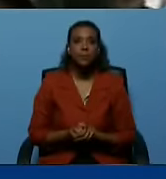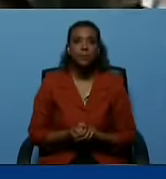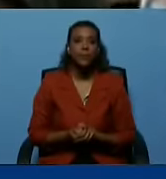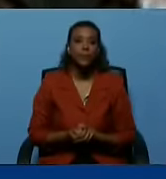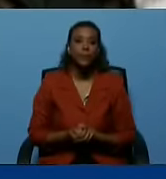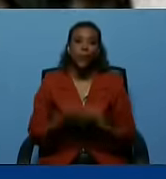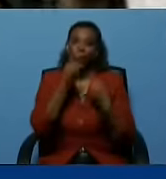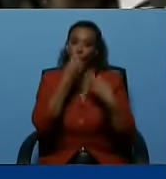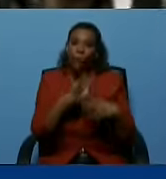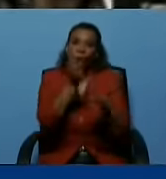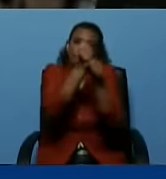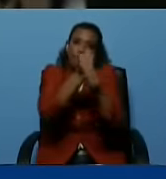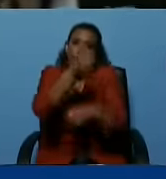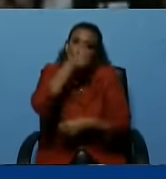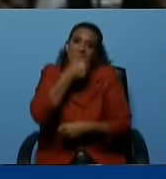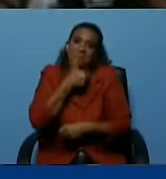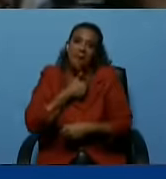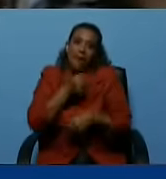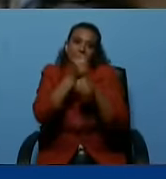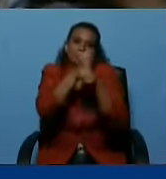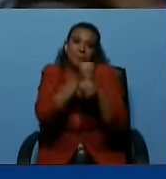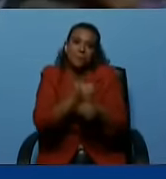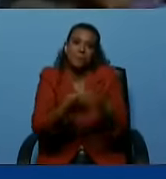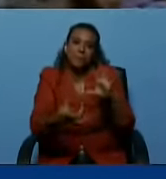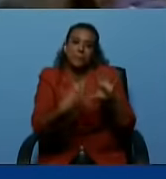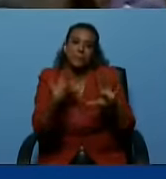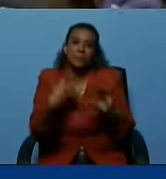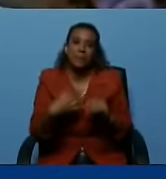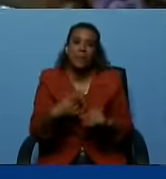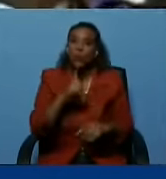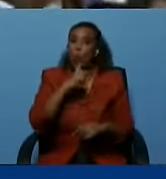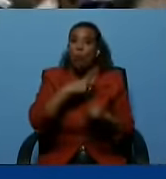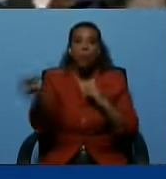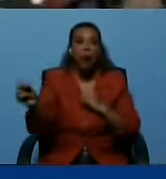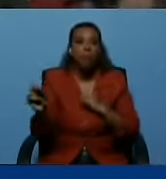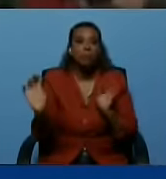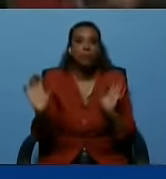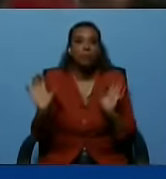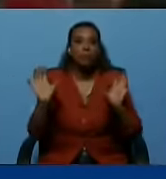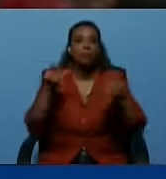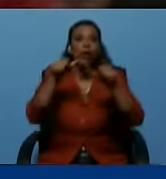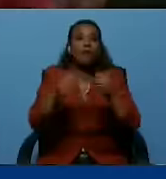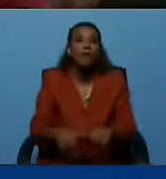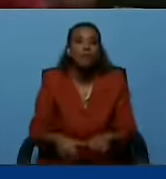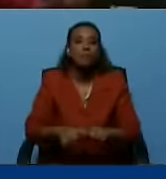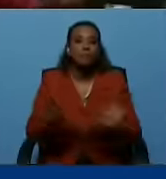Bueno, ya les va a caer, pues. No nos vamos de aquí hasta que le caiga.